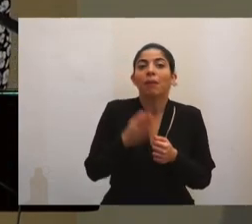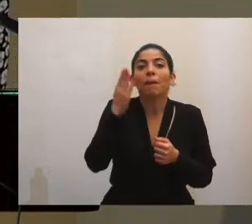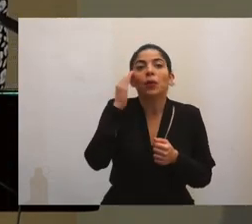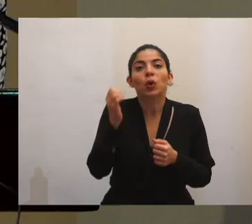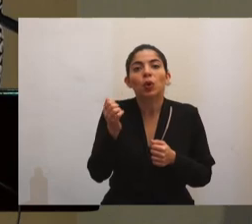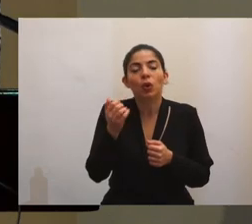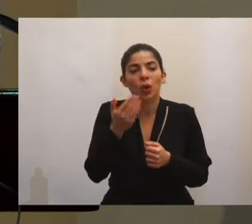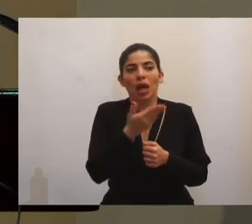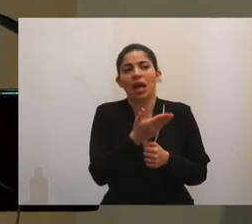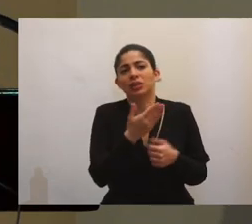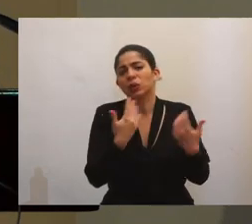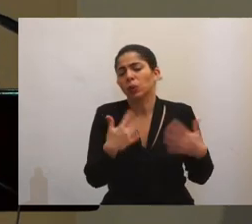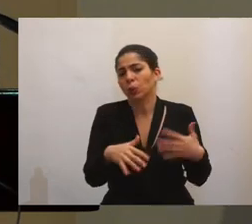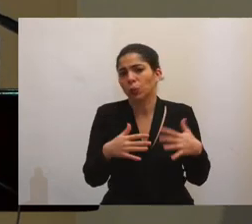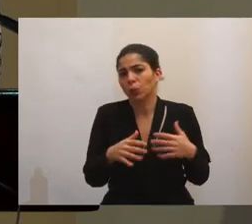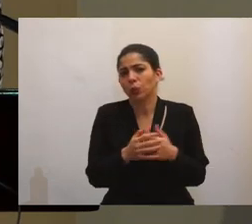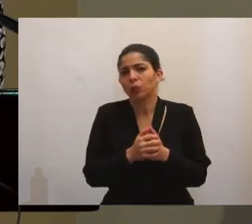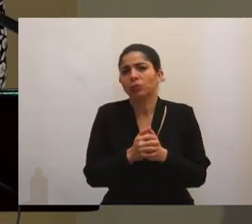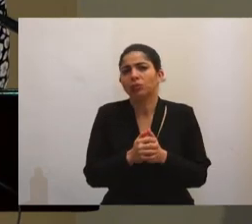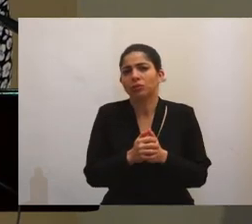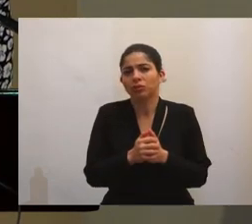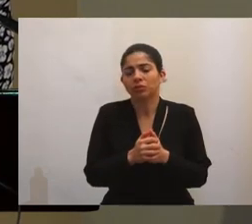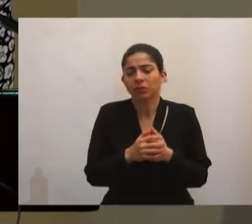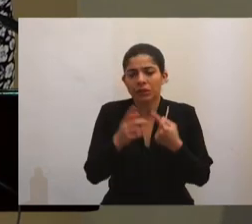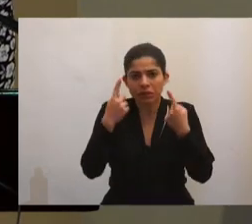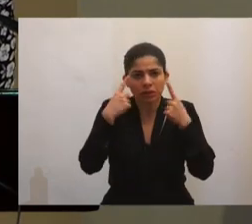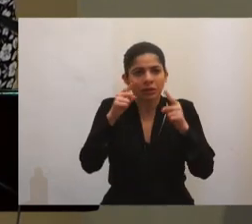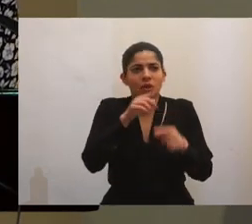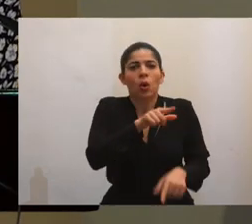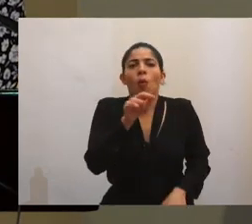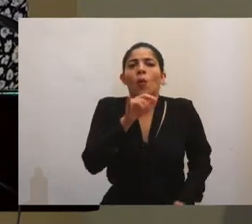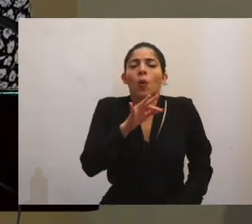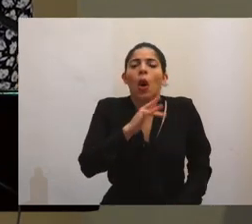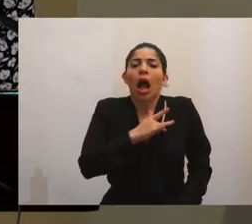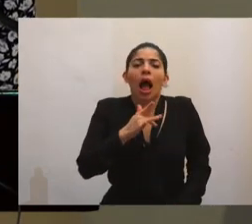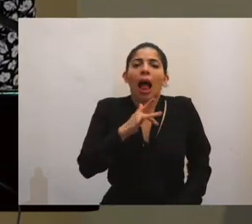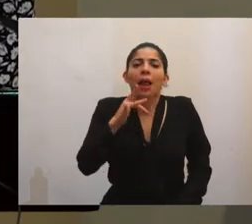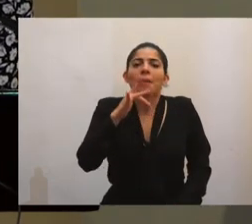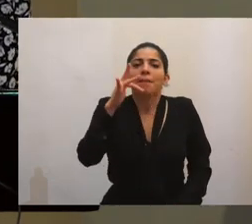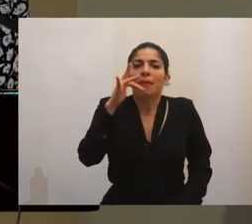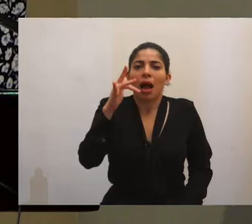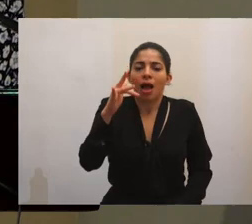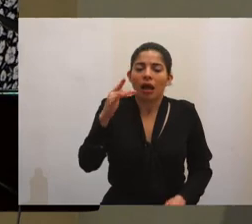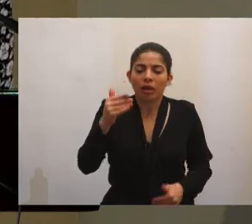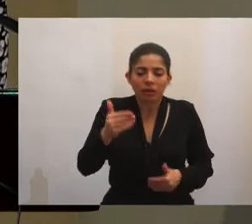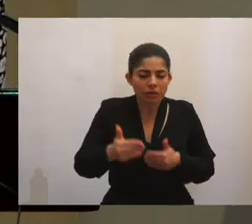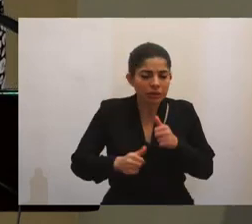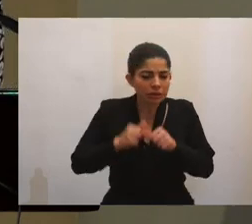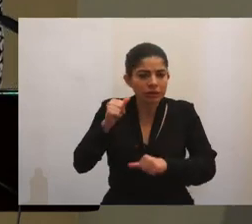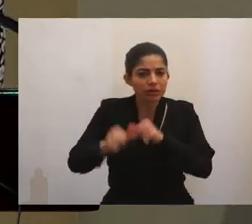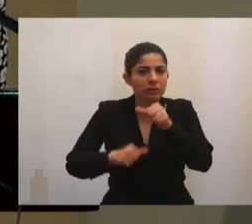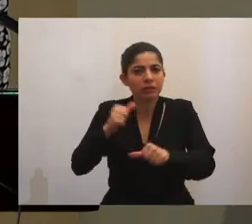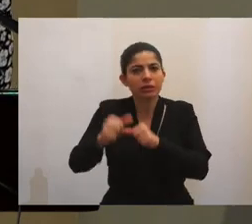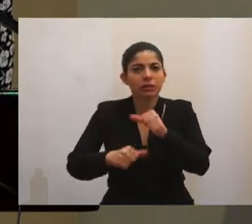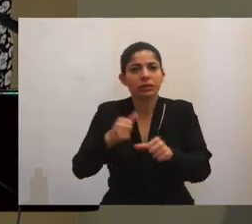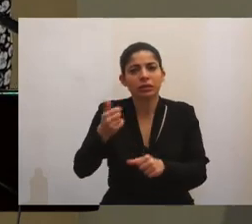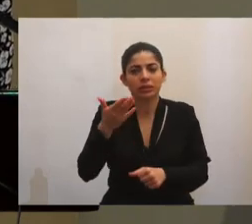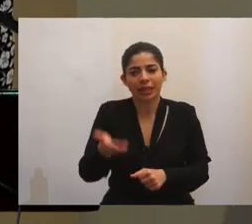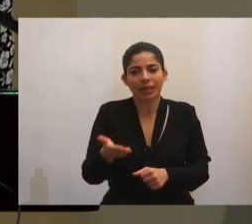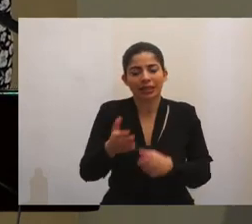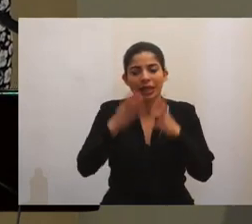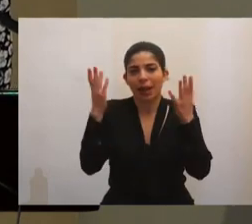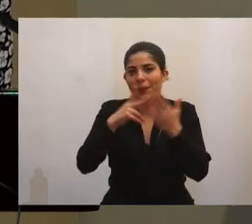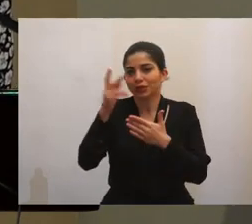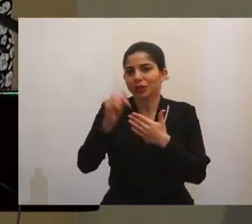ser efectivamente el alma que ha llevado adelante este